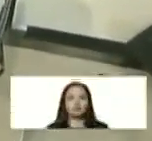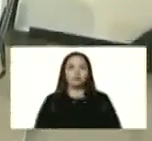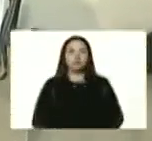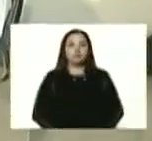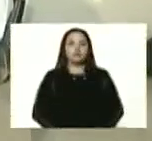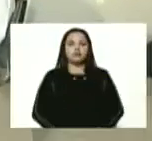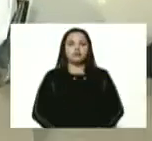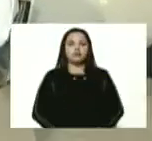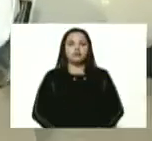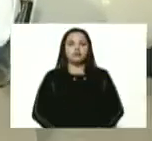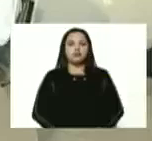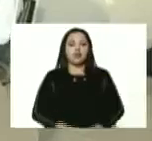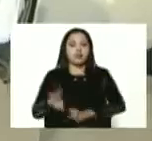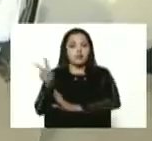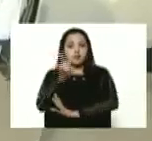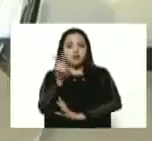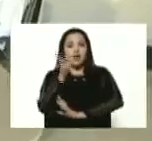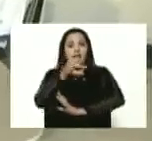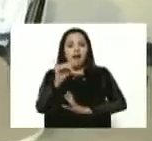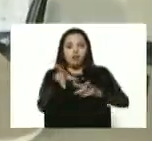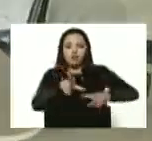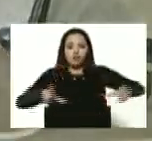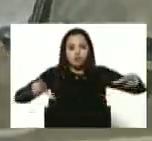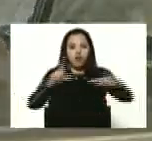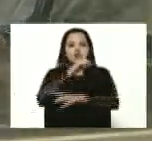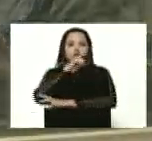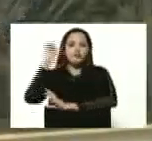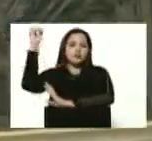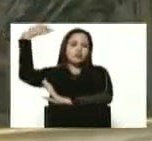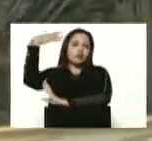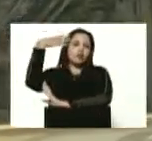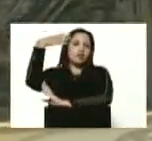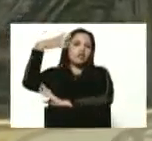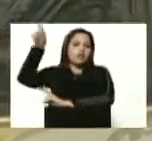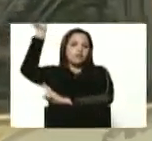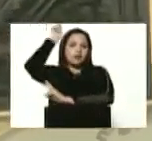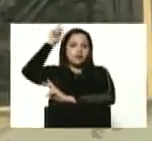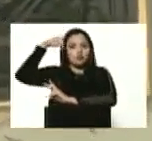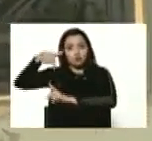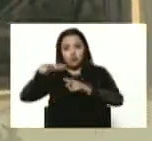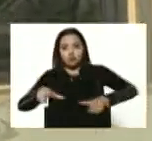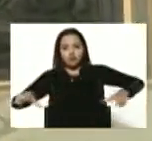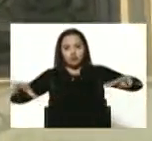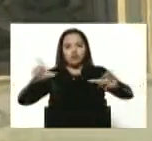Presidencial de Venezuela, tiene un salón especial que se llama Sol del Perú.